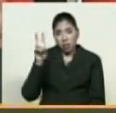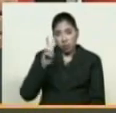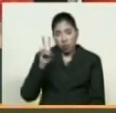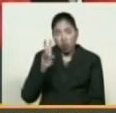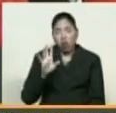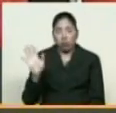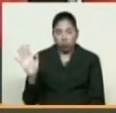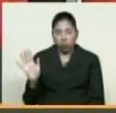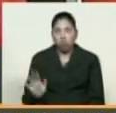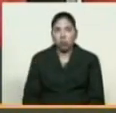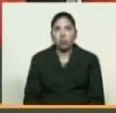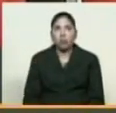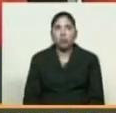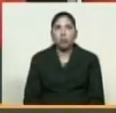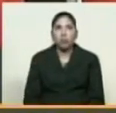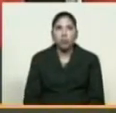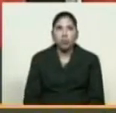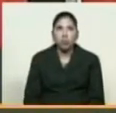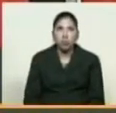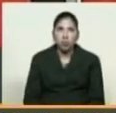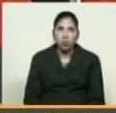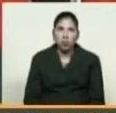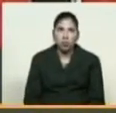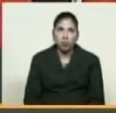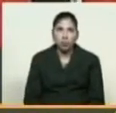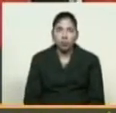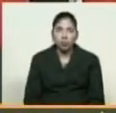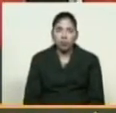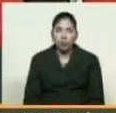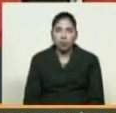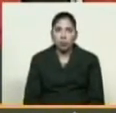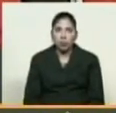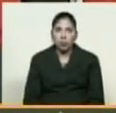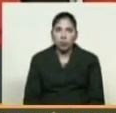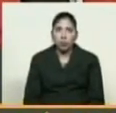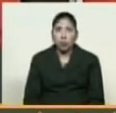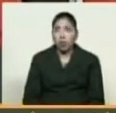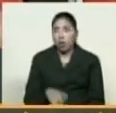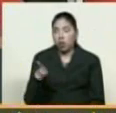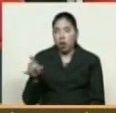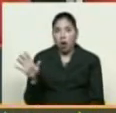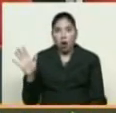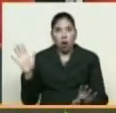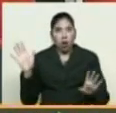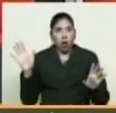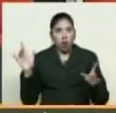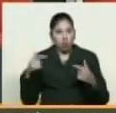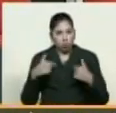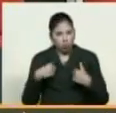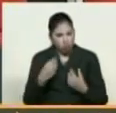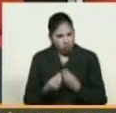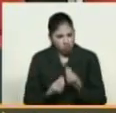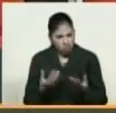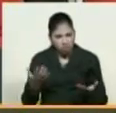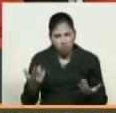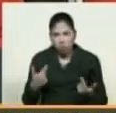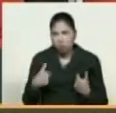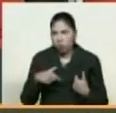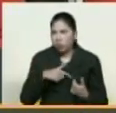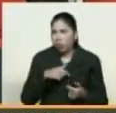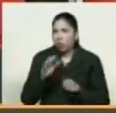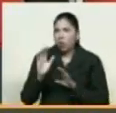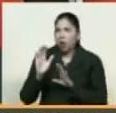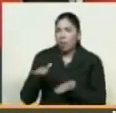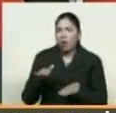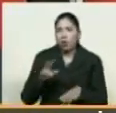consulta a nuestro embajador Mario Iseo. Se victimizaron. ¿Qué hemos hecho nosotros? Nosotros lo que hacemos es ayudar a